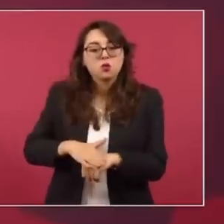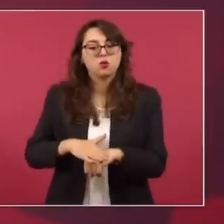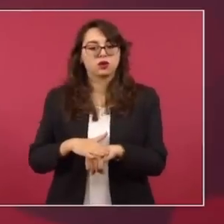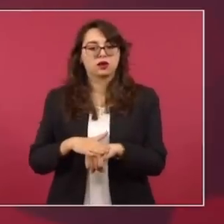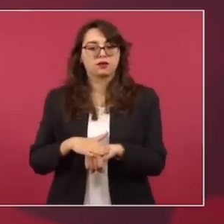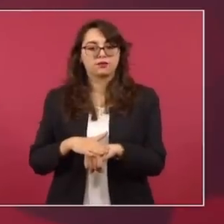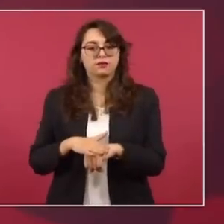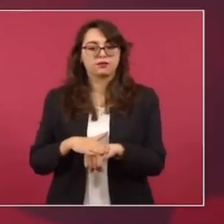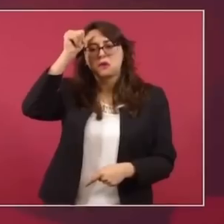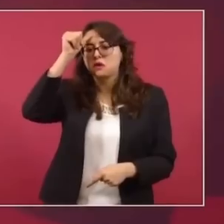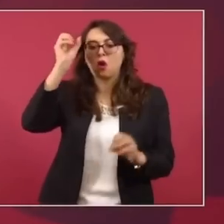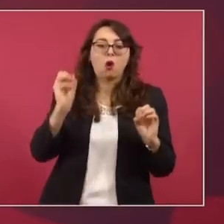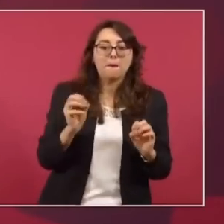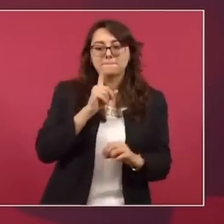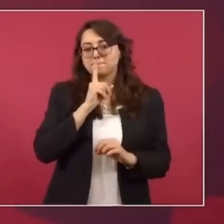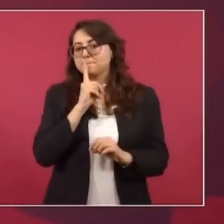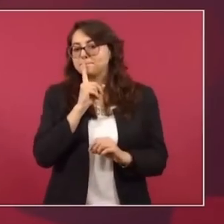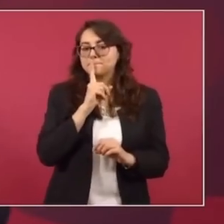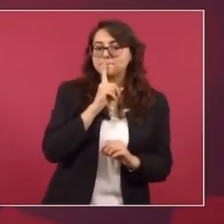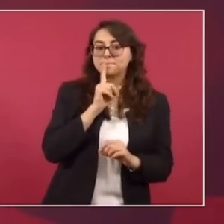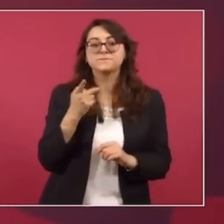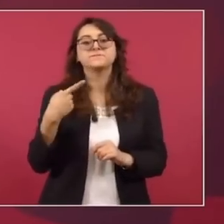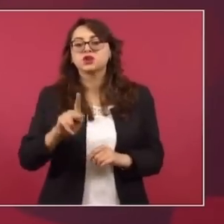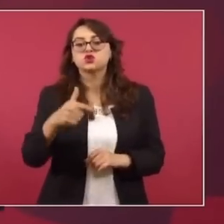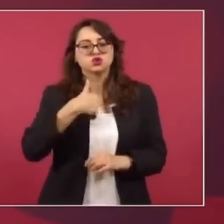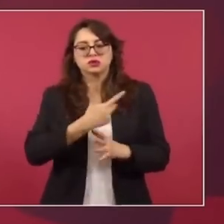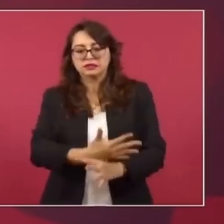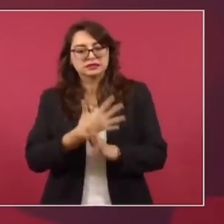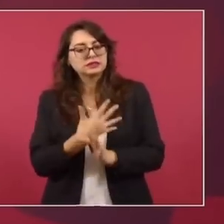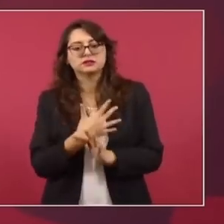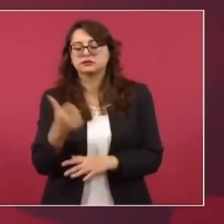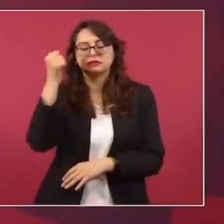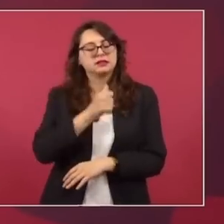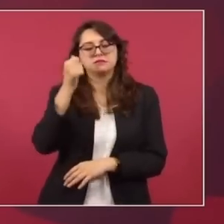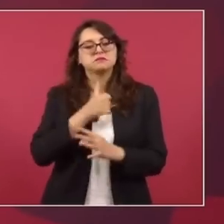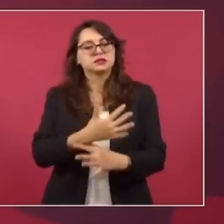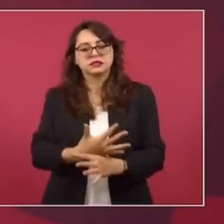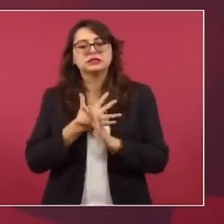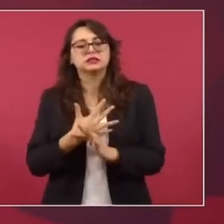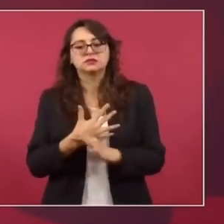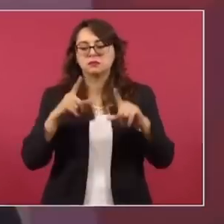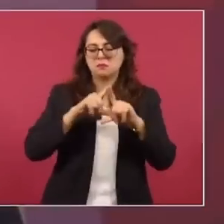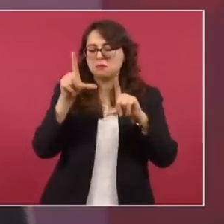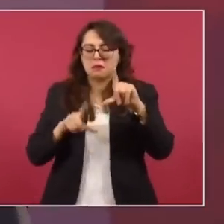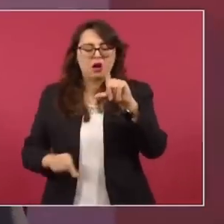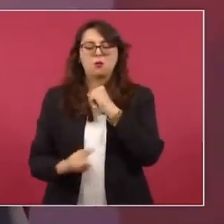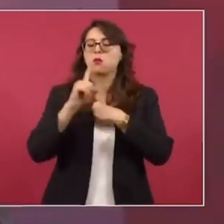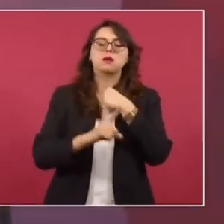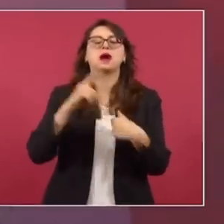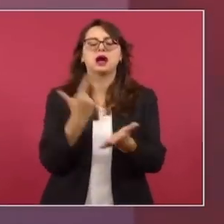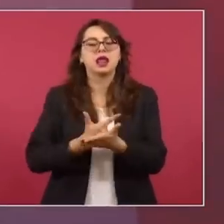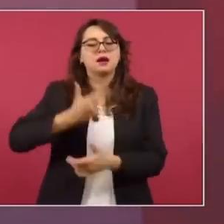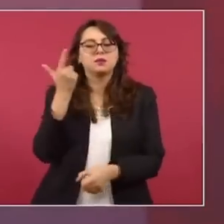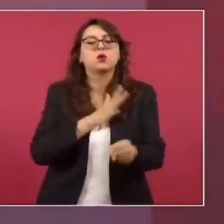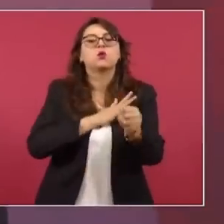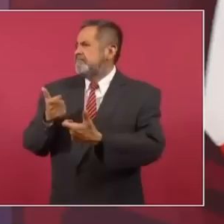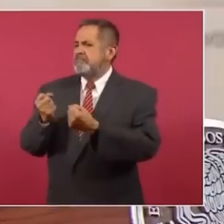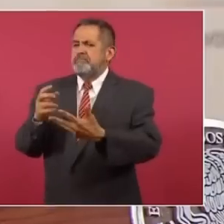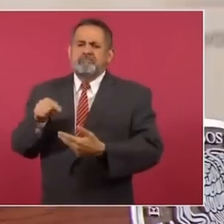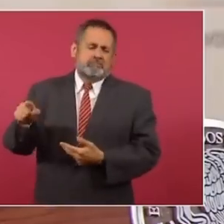Este es un asunto polémico, pero siempre he sostenido que el principal problema de México era la